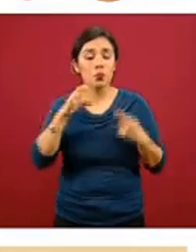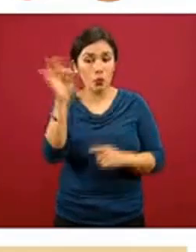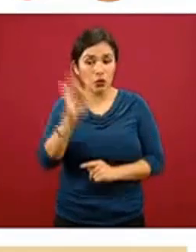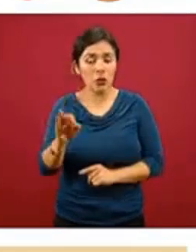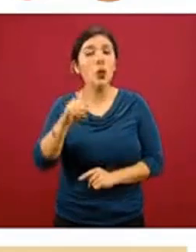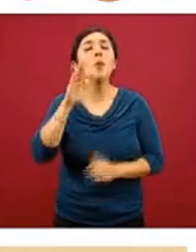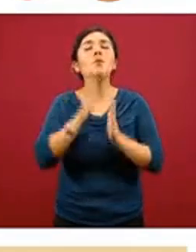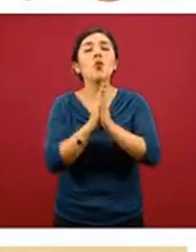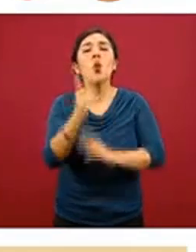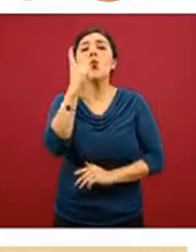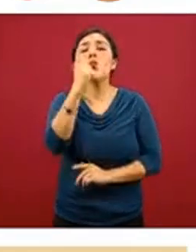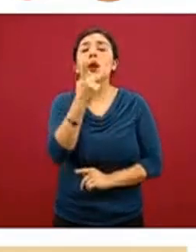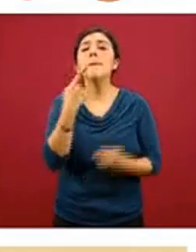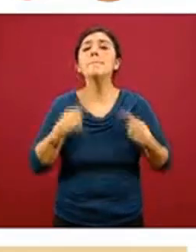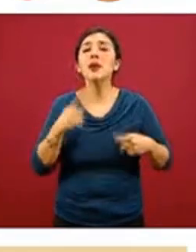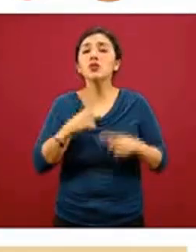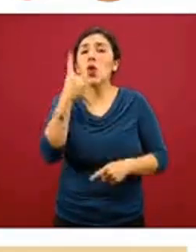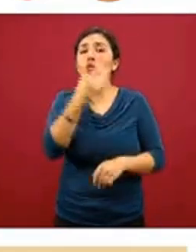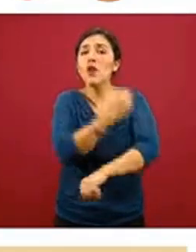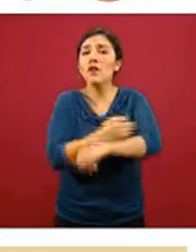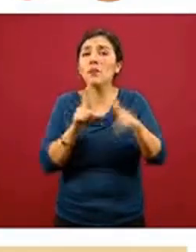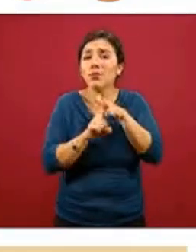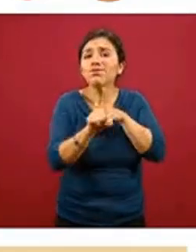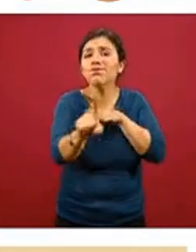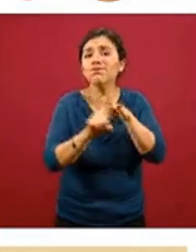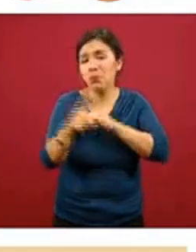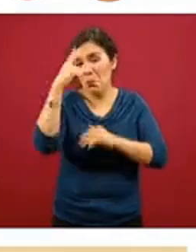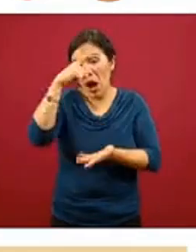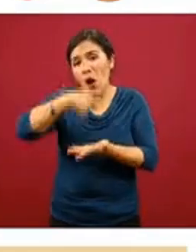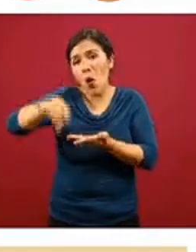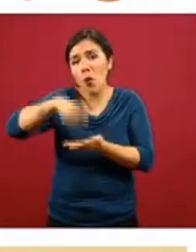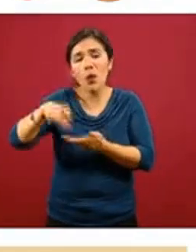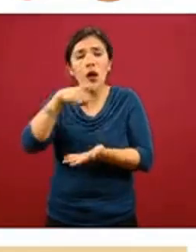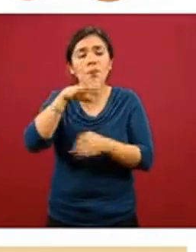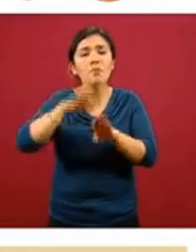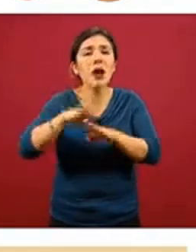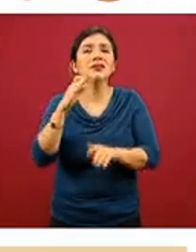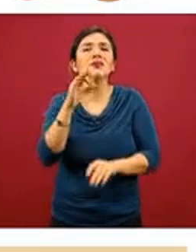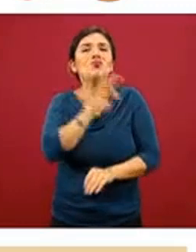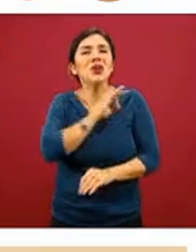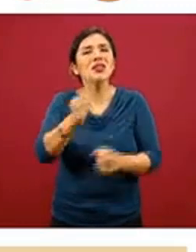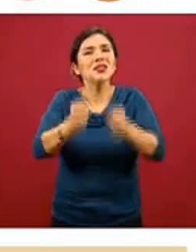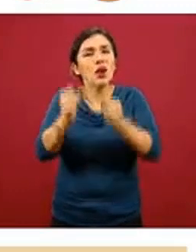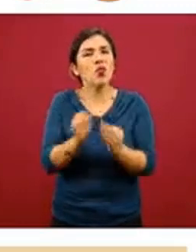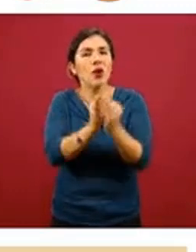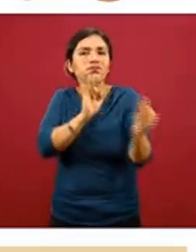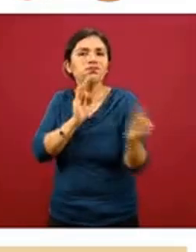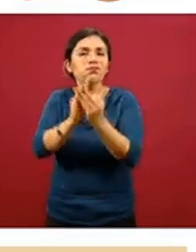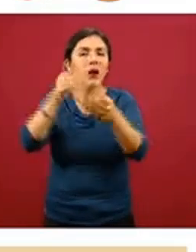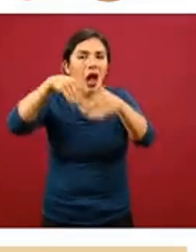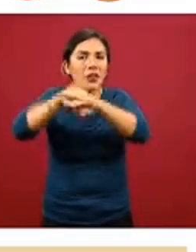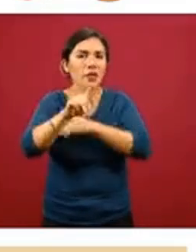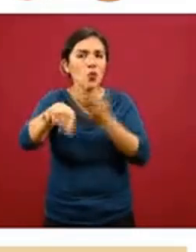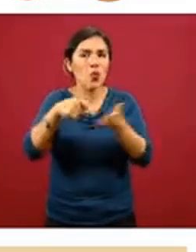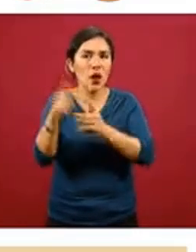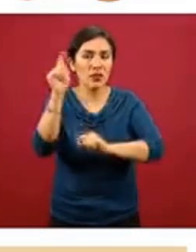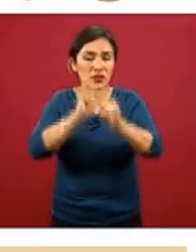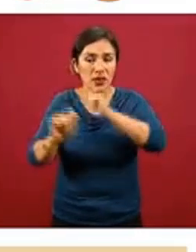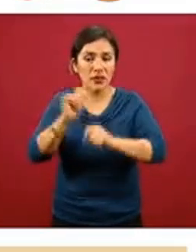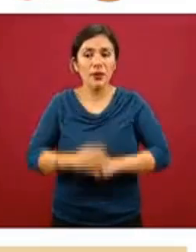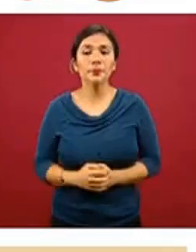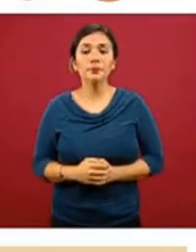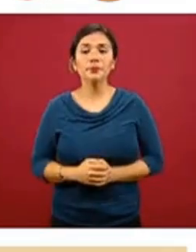por favor limitémonos a una persona por familia para poder facilitar la sana distancia al interior de estos